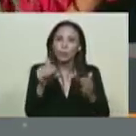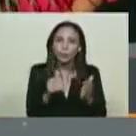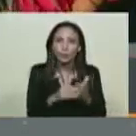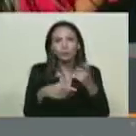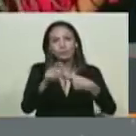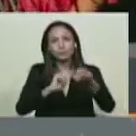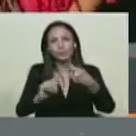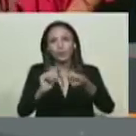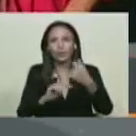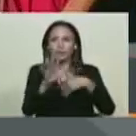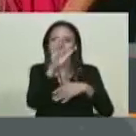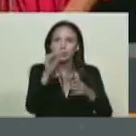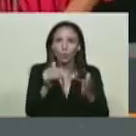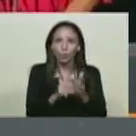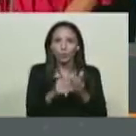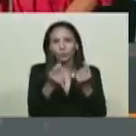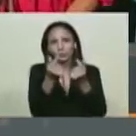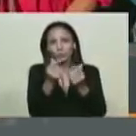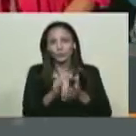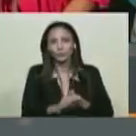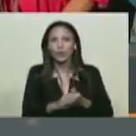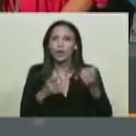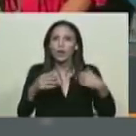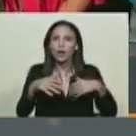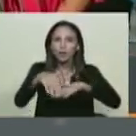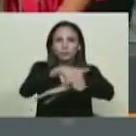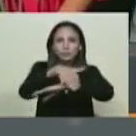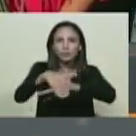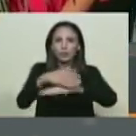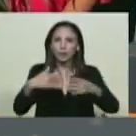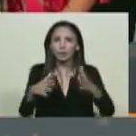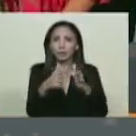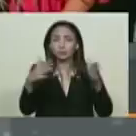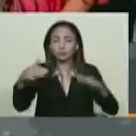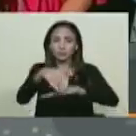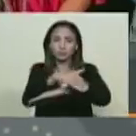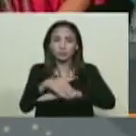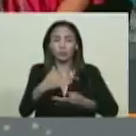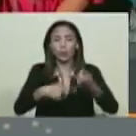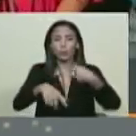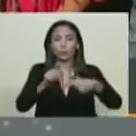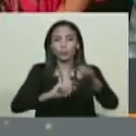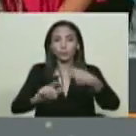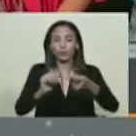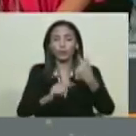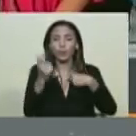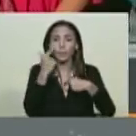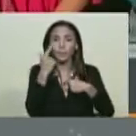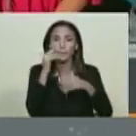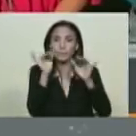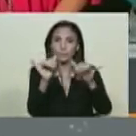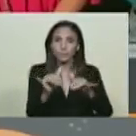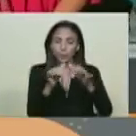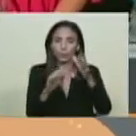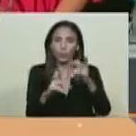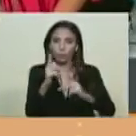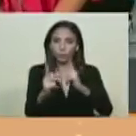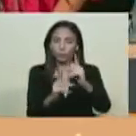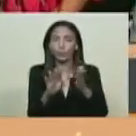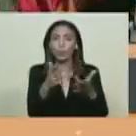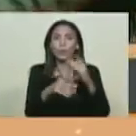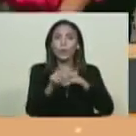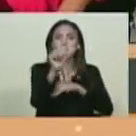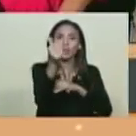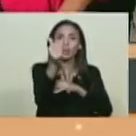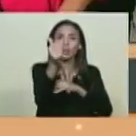6.000 bolívares. En mercado, en los grandes mercados, lo están vendiendo esta misma cuenta entre 10.000 y